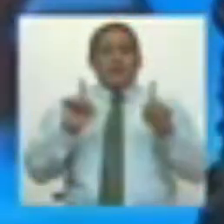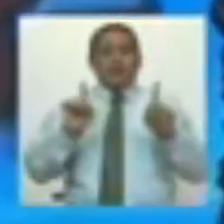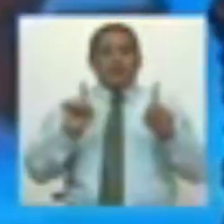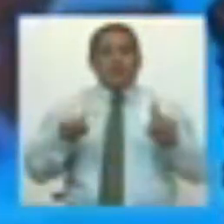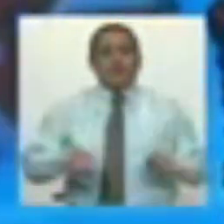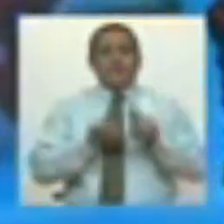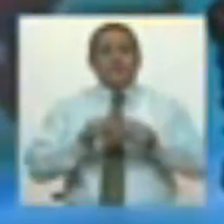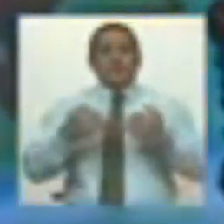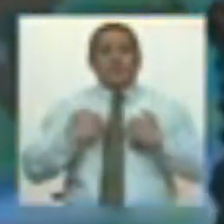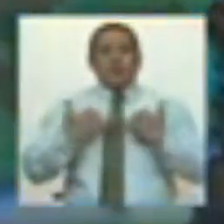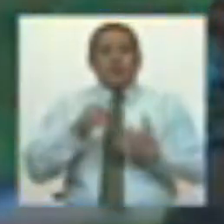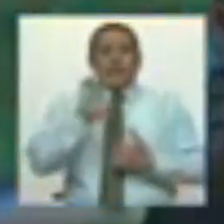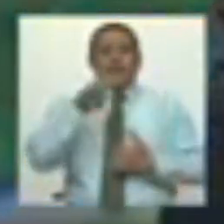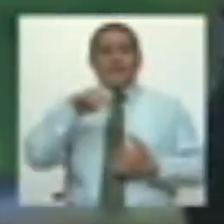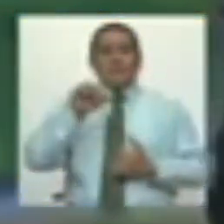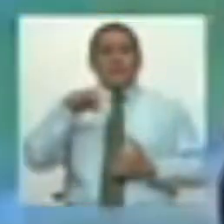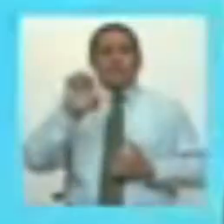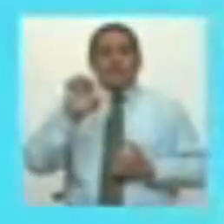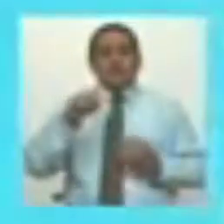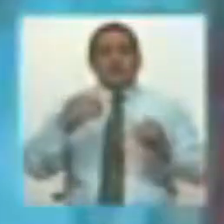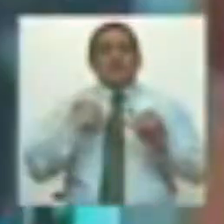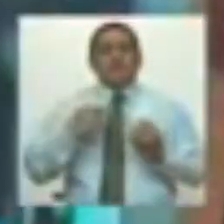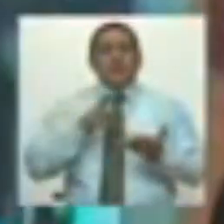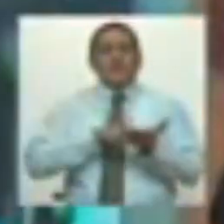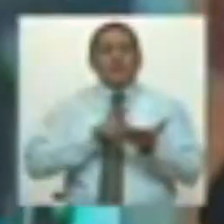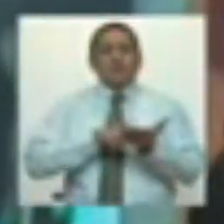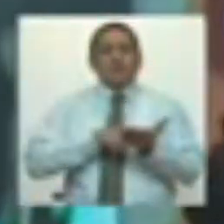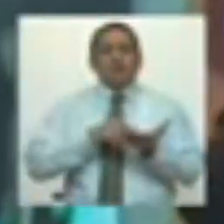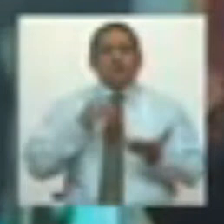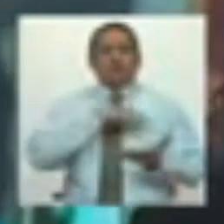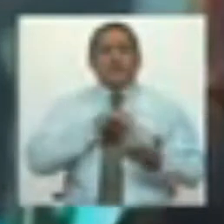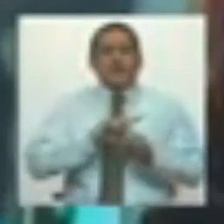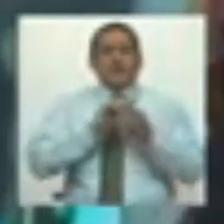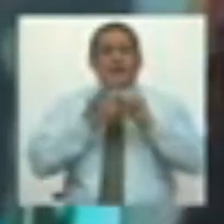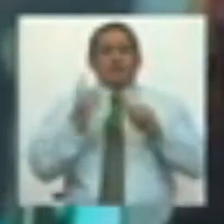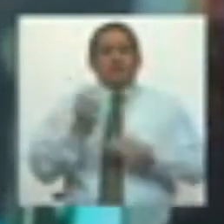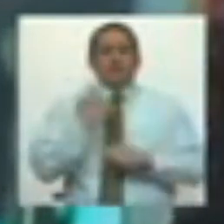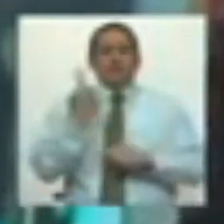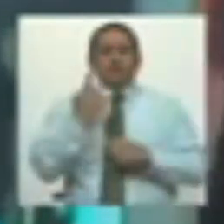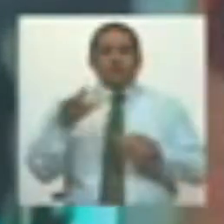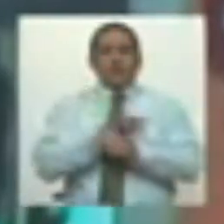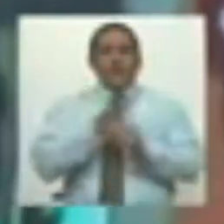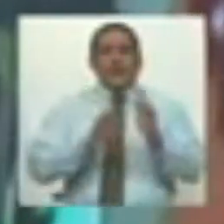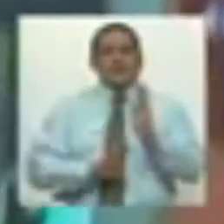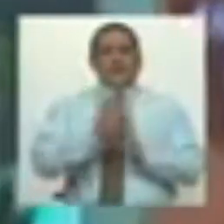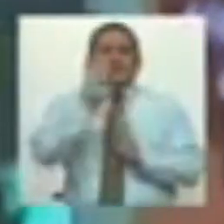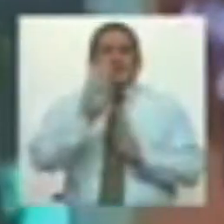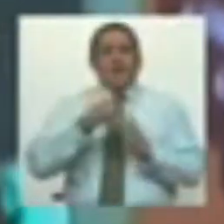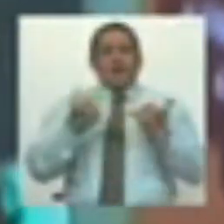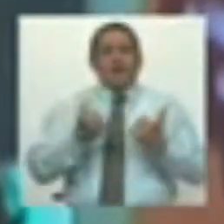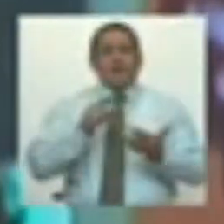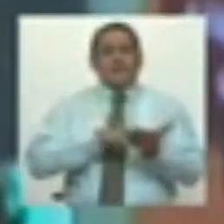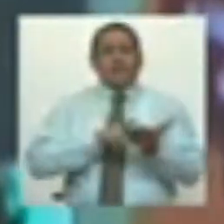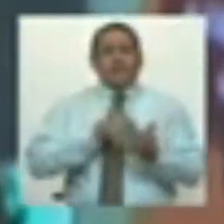entendemos emape tenemos el seguro social el cambio levantamiento total hacia arriba